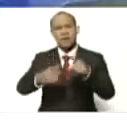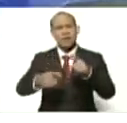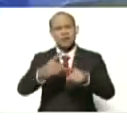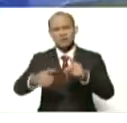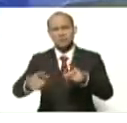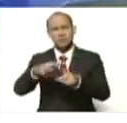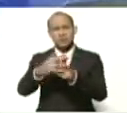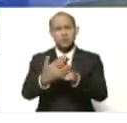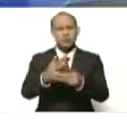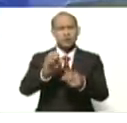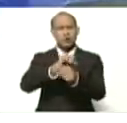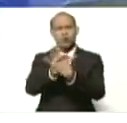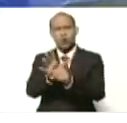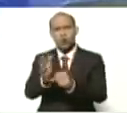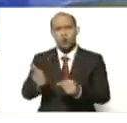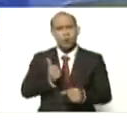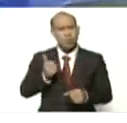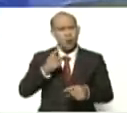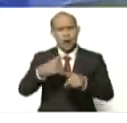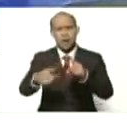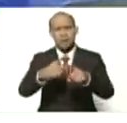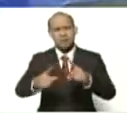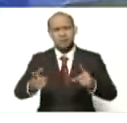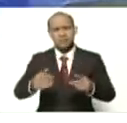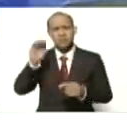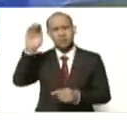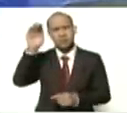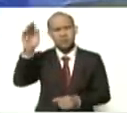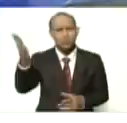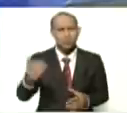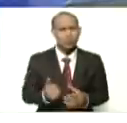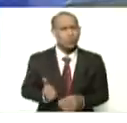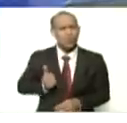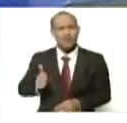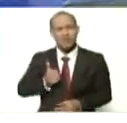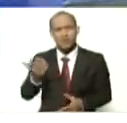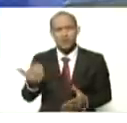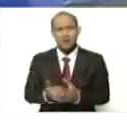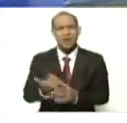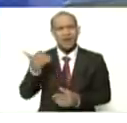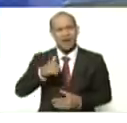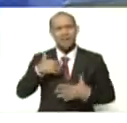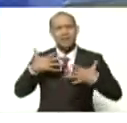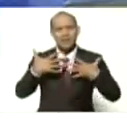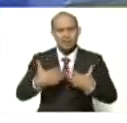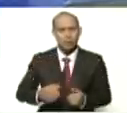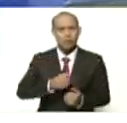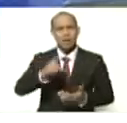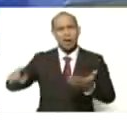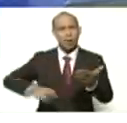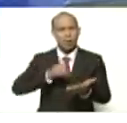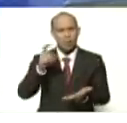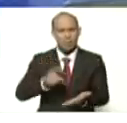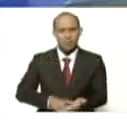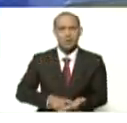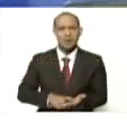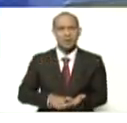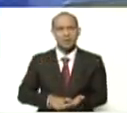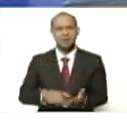cualquier circunstancia que se nos presente adelante cualquiera tenemos la seguridad absoluta de